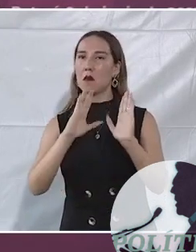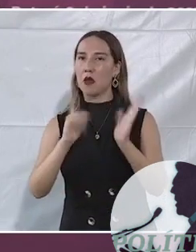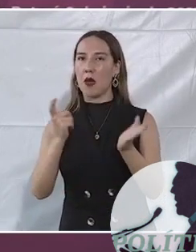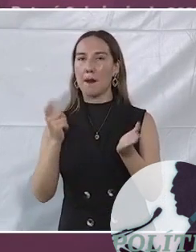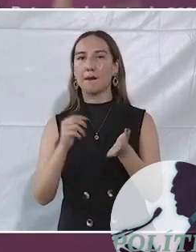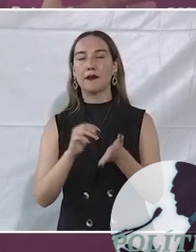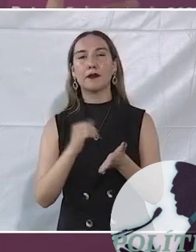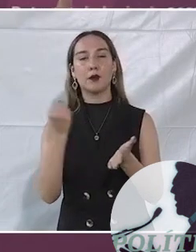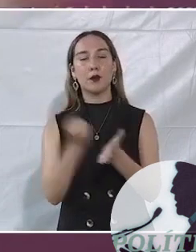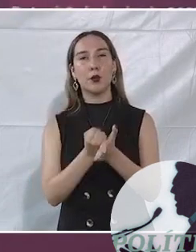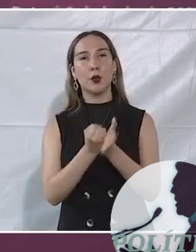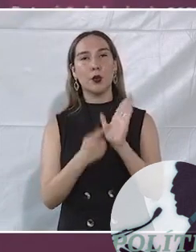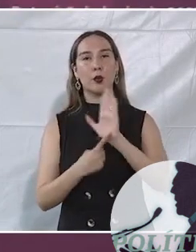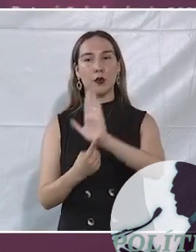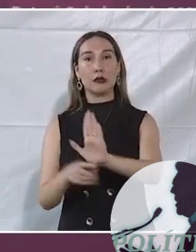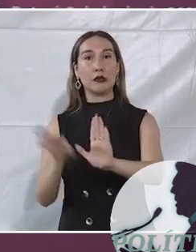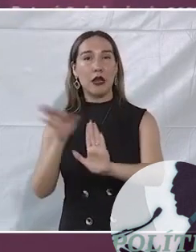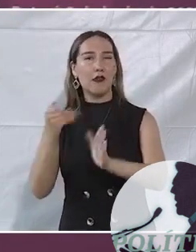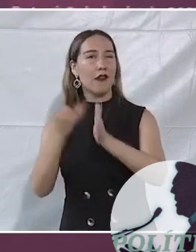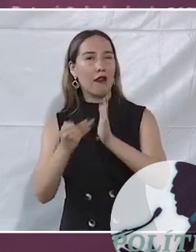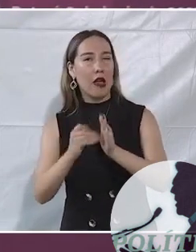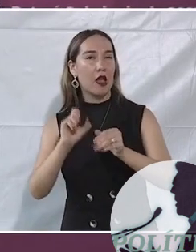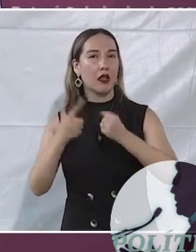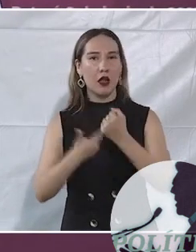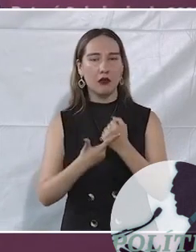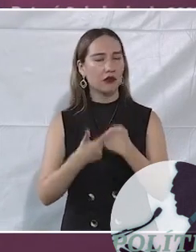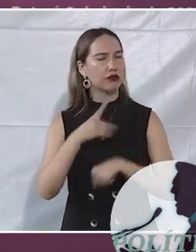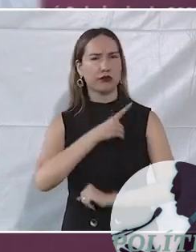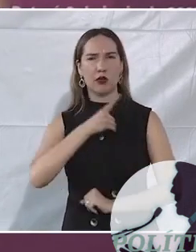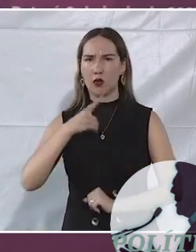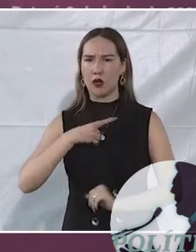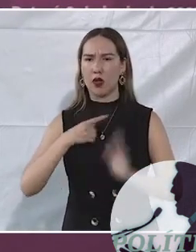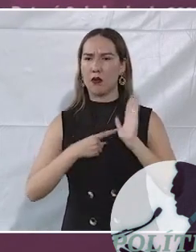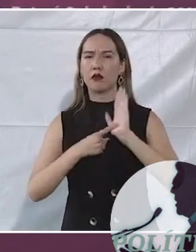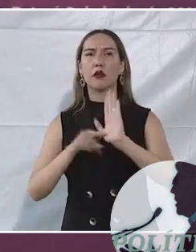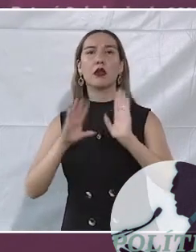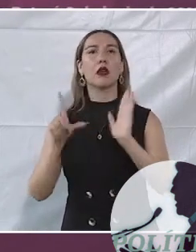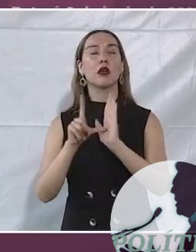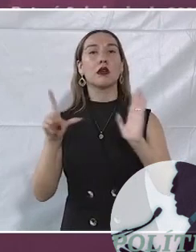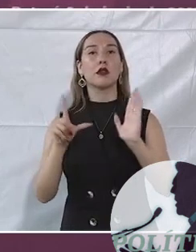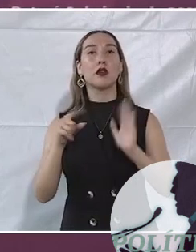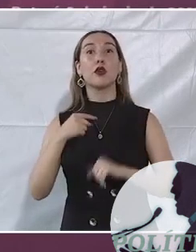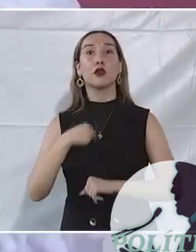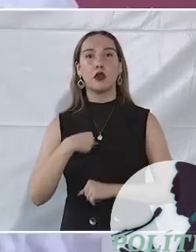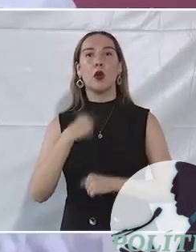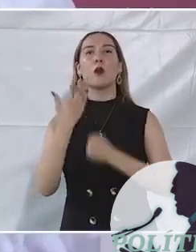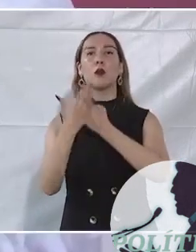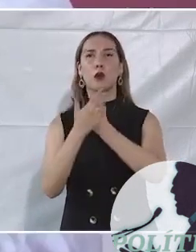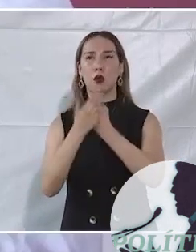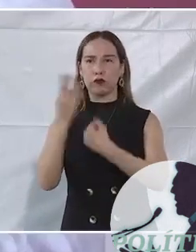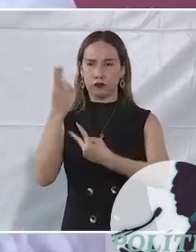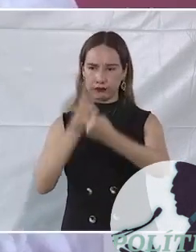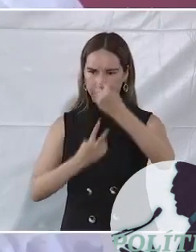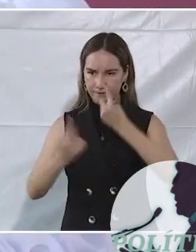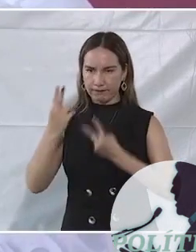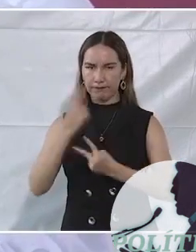adicionales para que no falte el presupuesto. Yo voy a venir para entonces, voy a